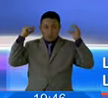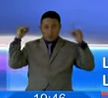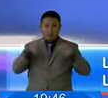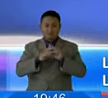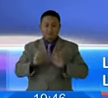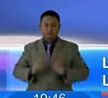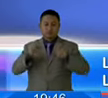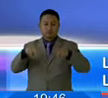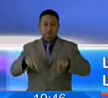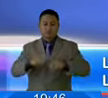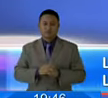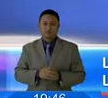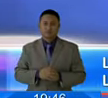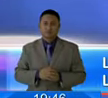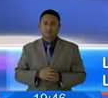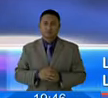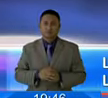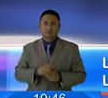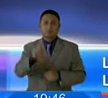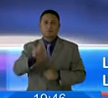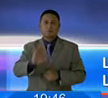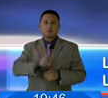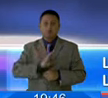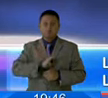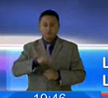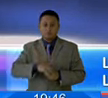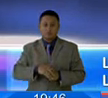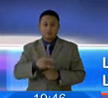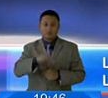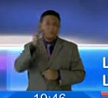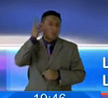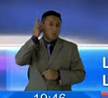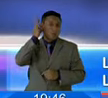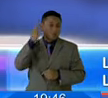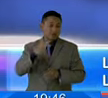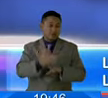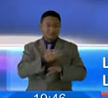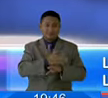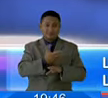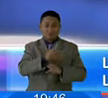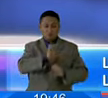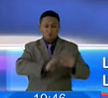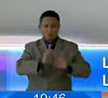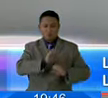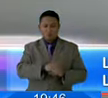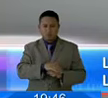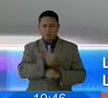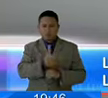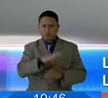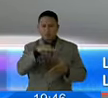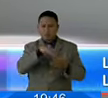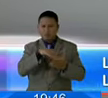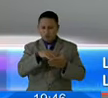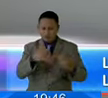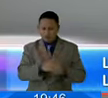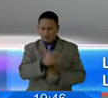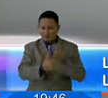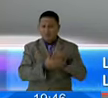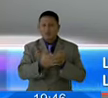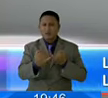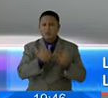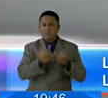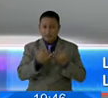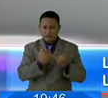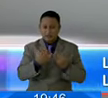Los especialistas recalcan que como paso previo hay que someter a las pacientes a estudios serológicos y cervicales para detectar bacterias, virus